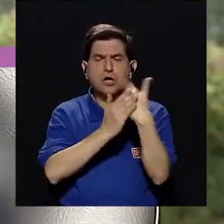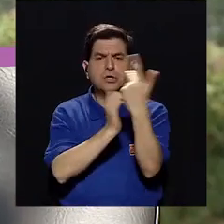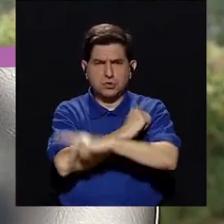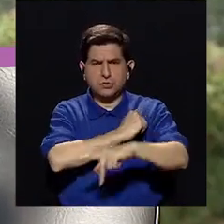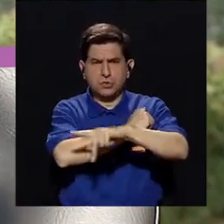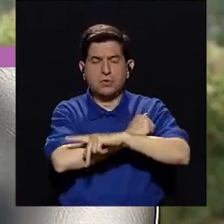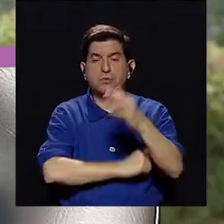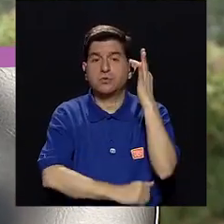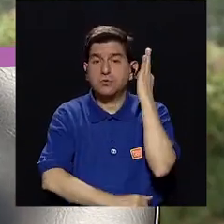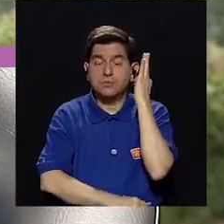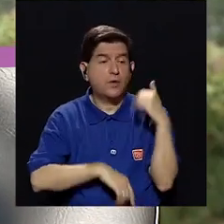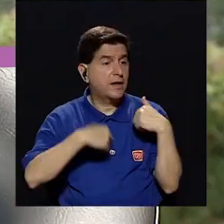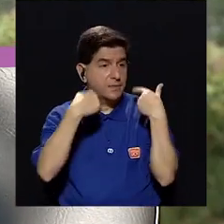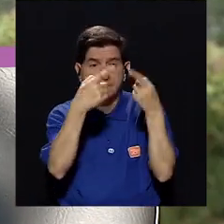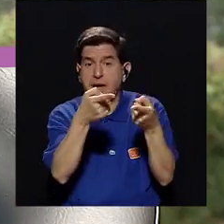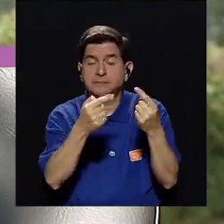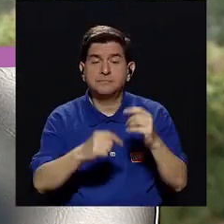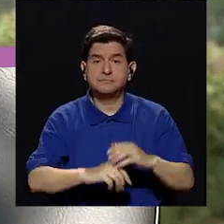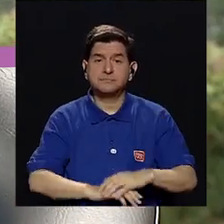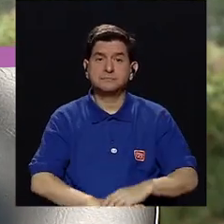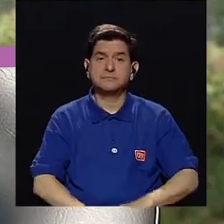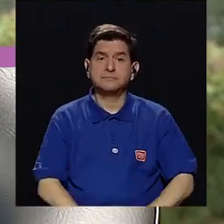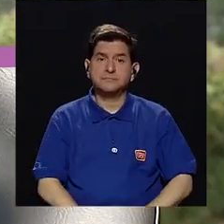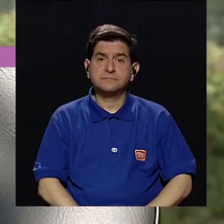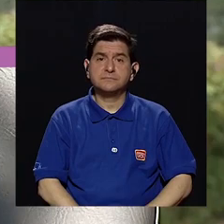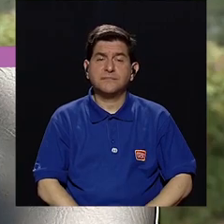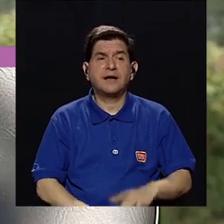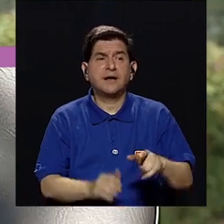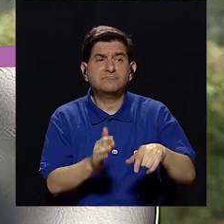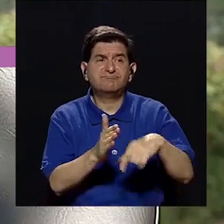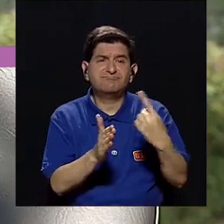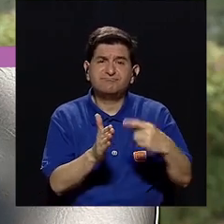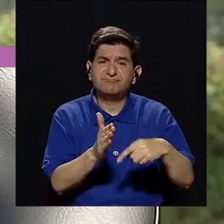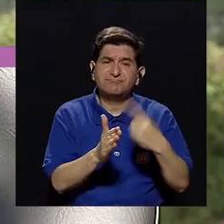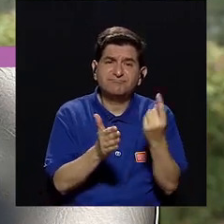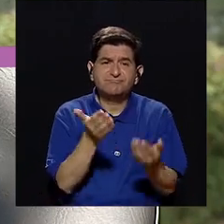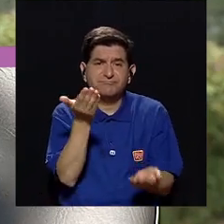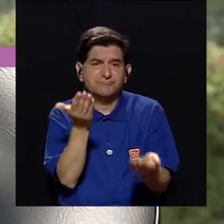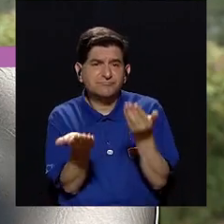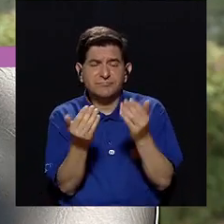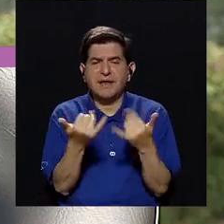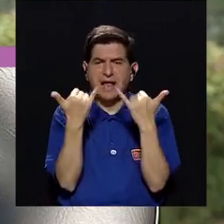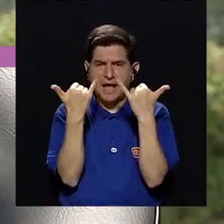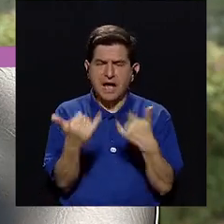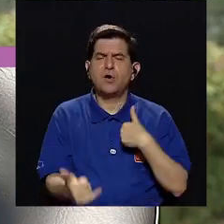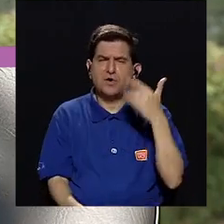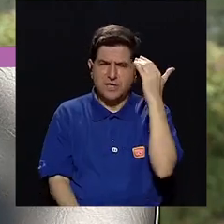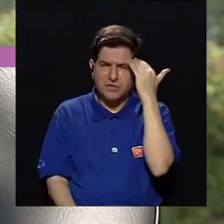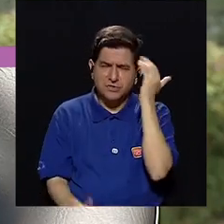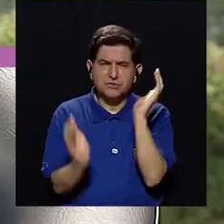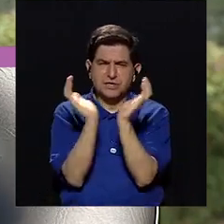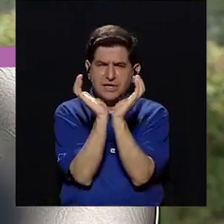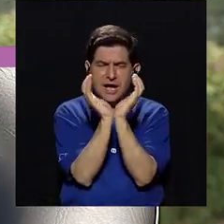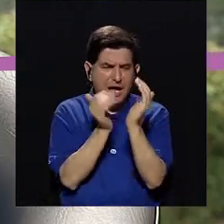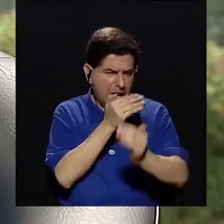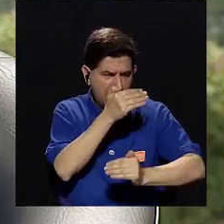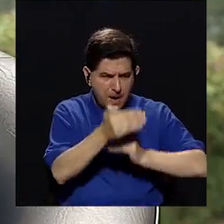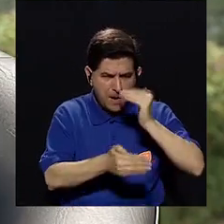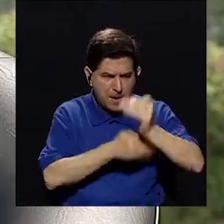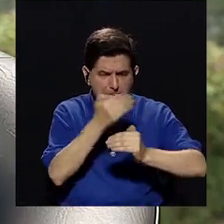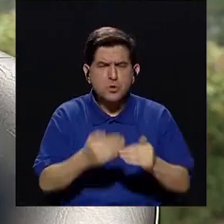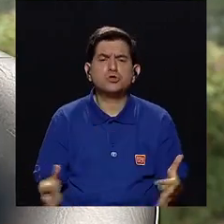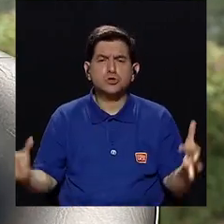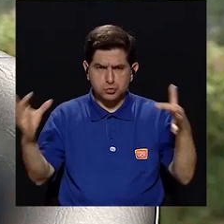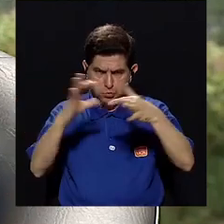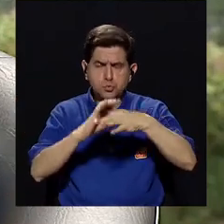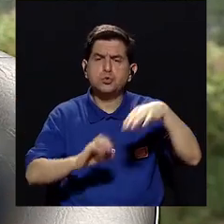entonces las señoras acuden ahí muchas veces ahora yo sé que la caja tiene procedimientos